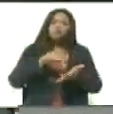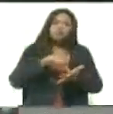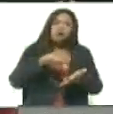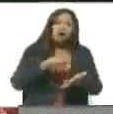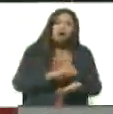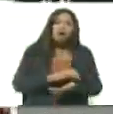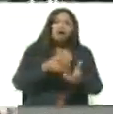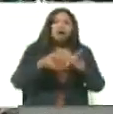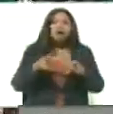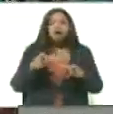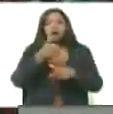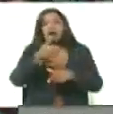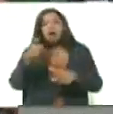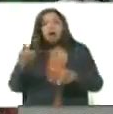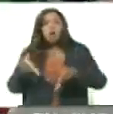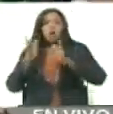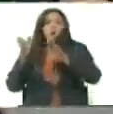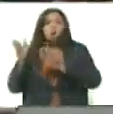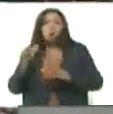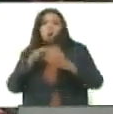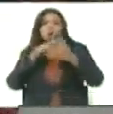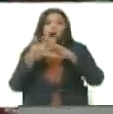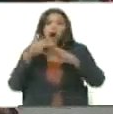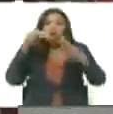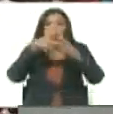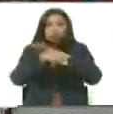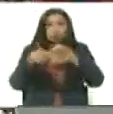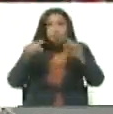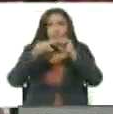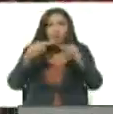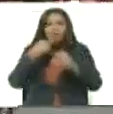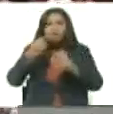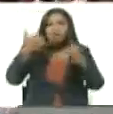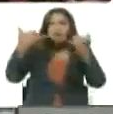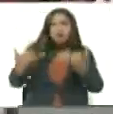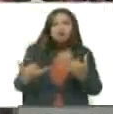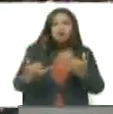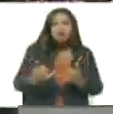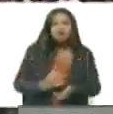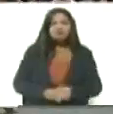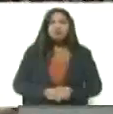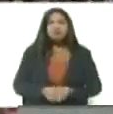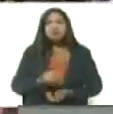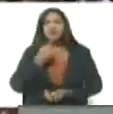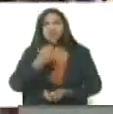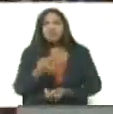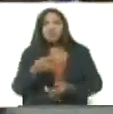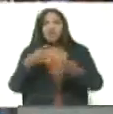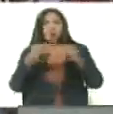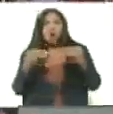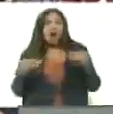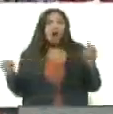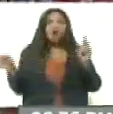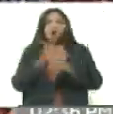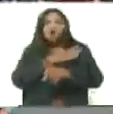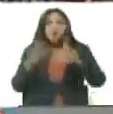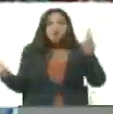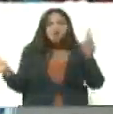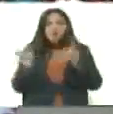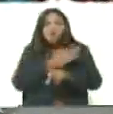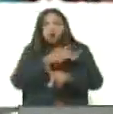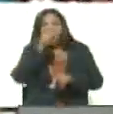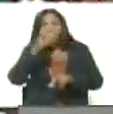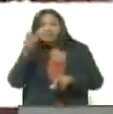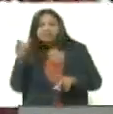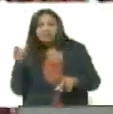urbanización, en cada barrio. Y díganles, a los violentos, a